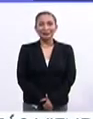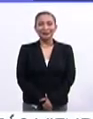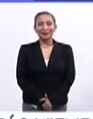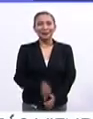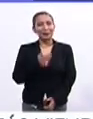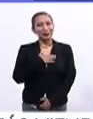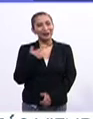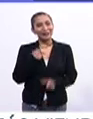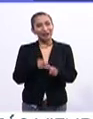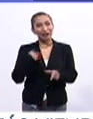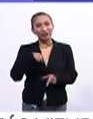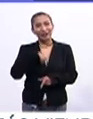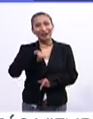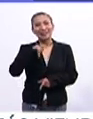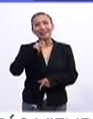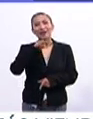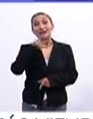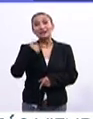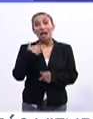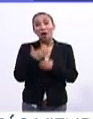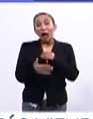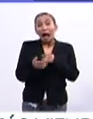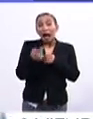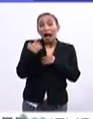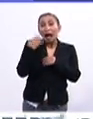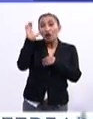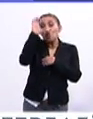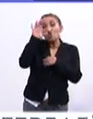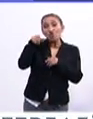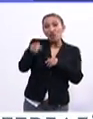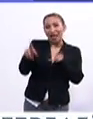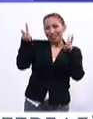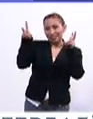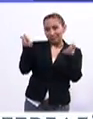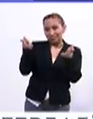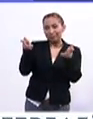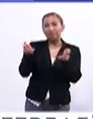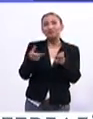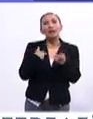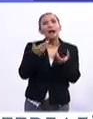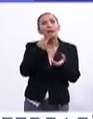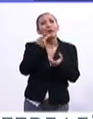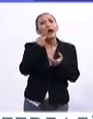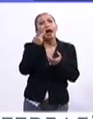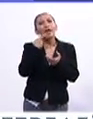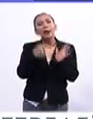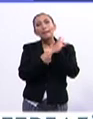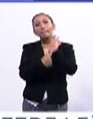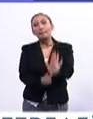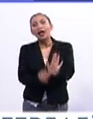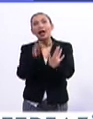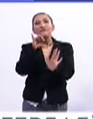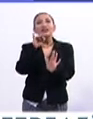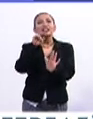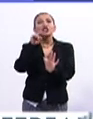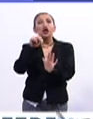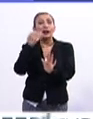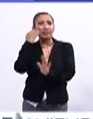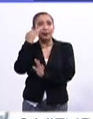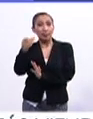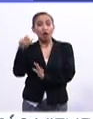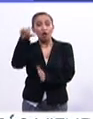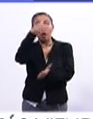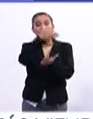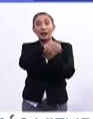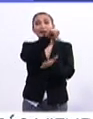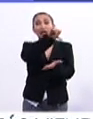Qué bueno que siguen con nosotros en Interfaz porque ya llegamos a la parte cultural de nuestro programa y vamos a hablarles de la muestra Ficción y Tiempo que llega al